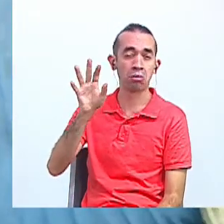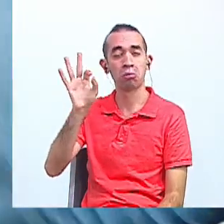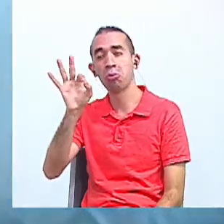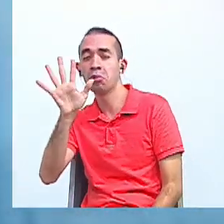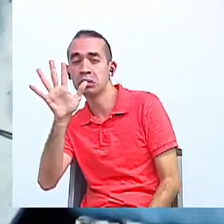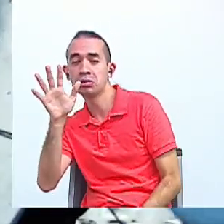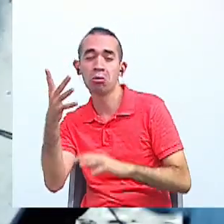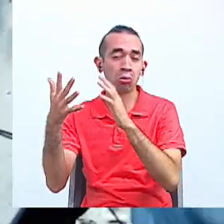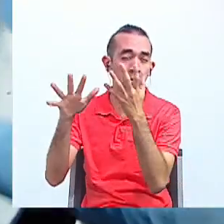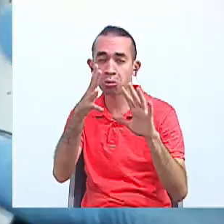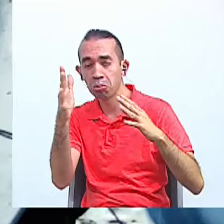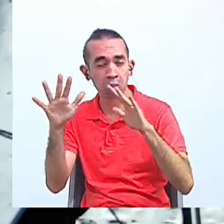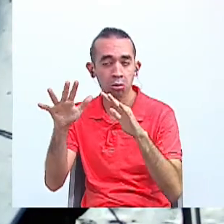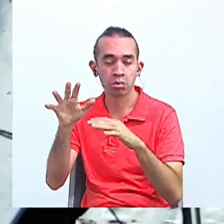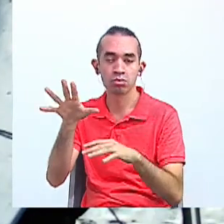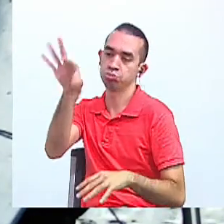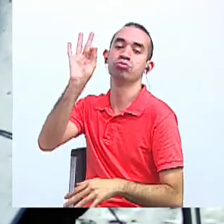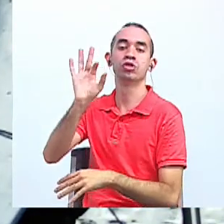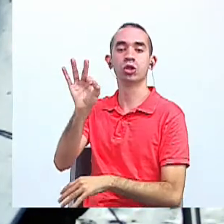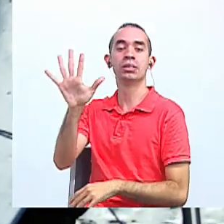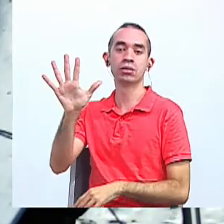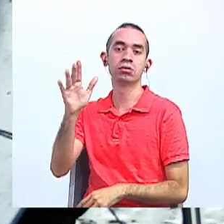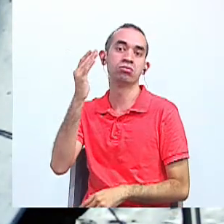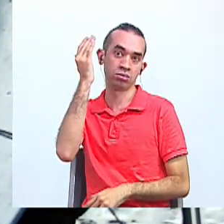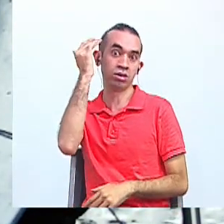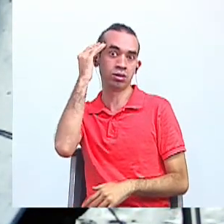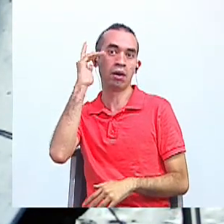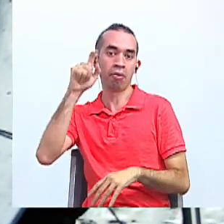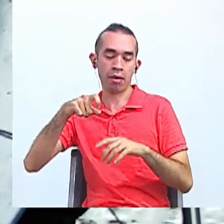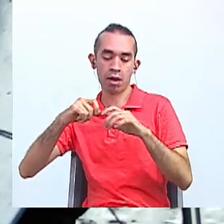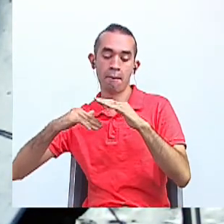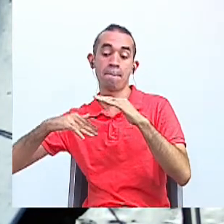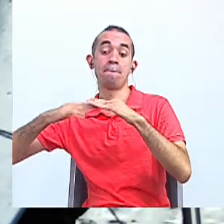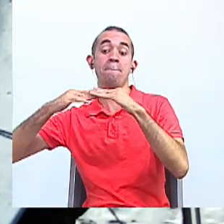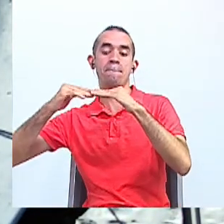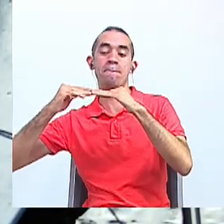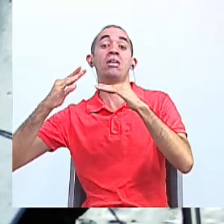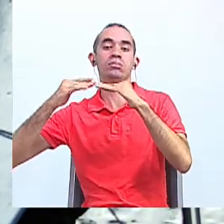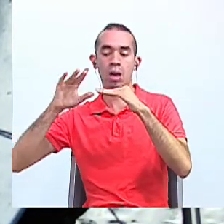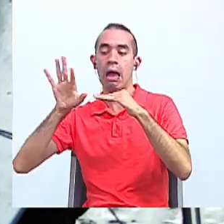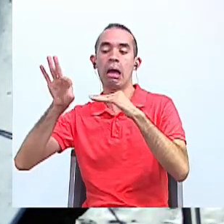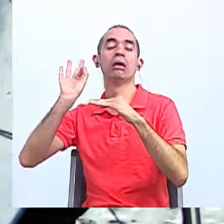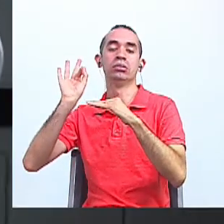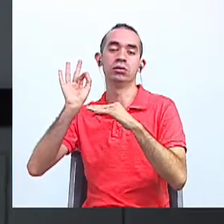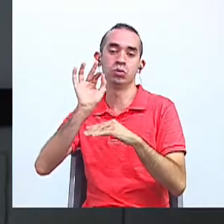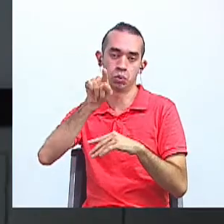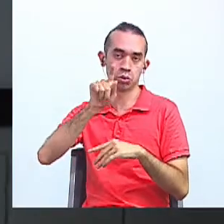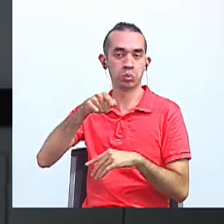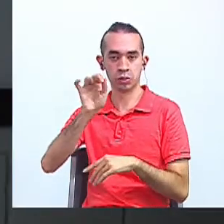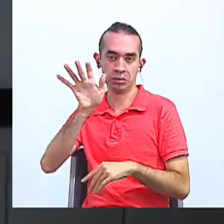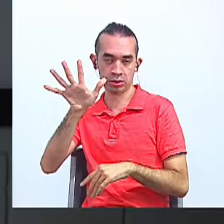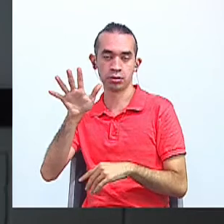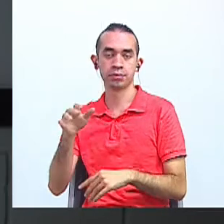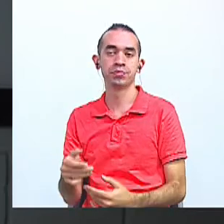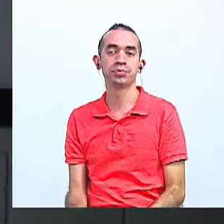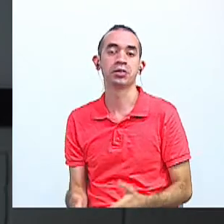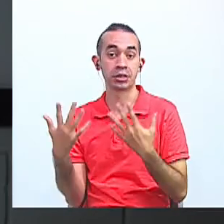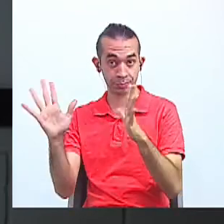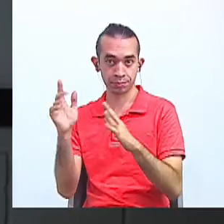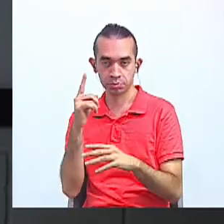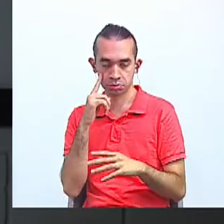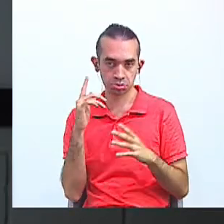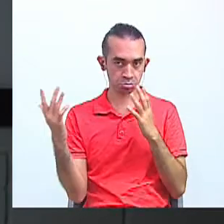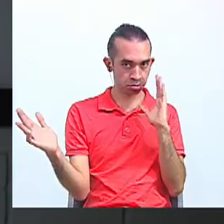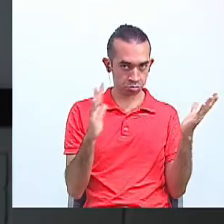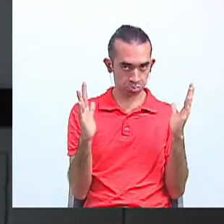1.9495, podríamos decir que es 1.95 tomando el valor más alto registrado. Y ahora vamos a compararlo